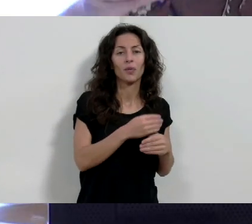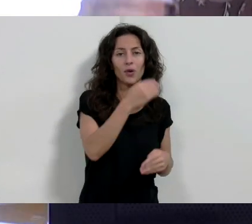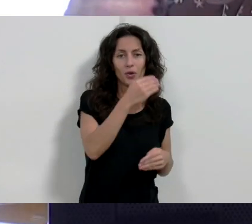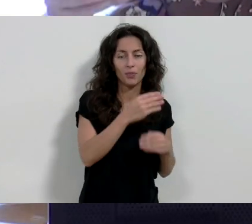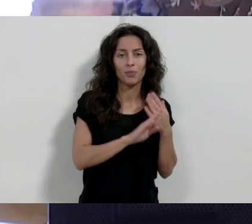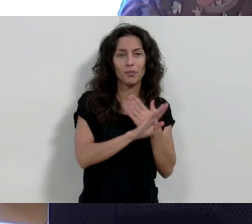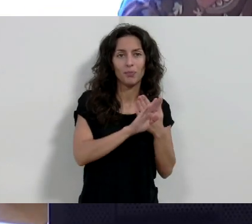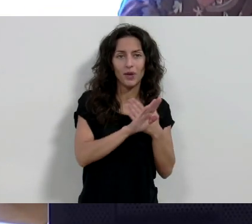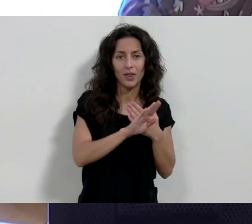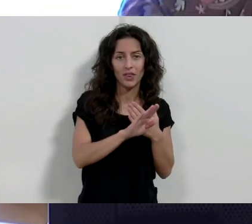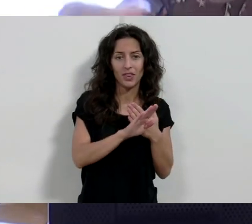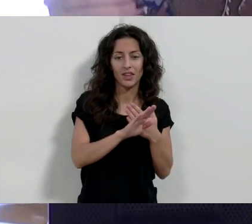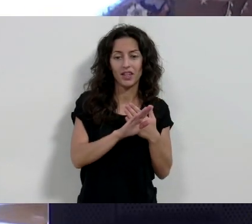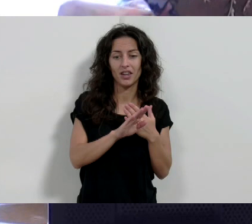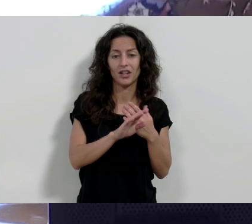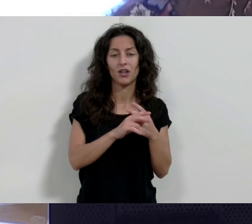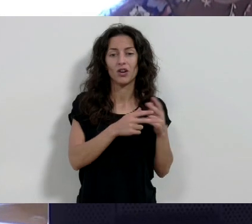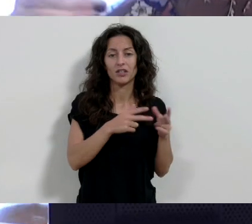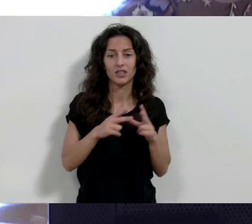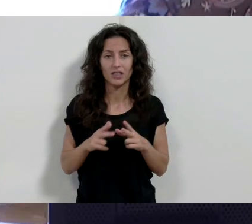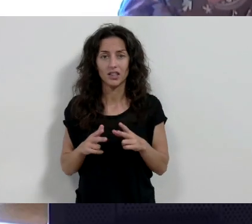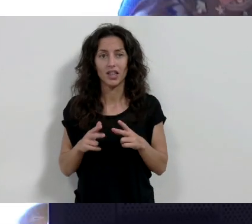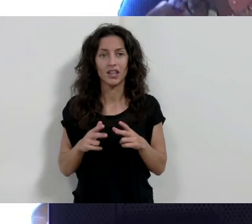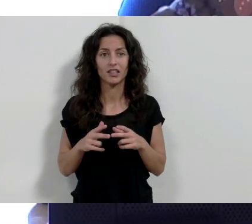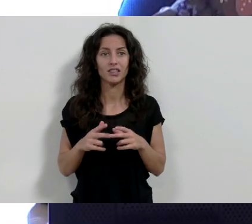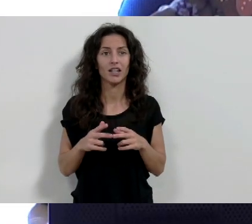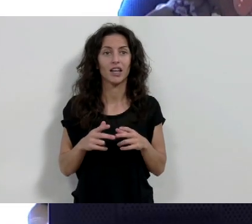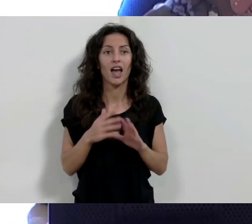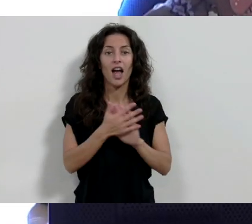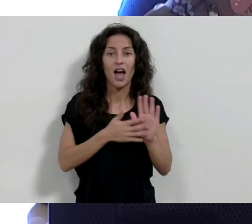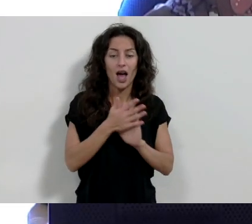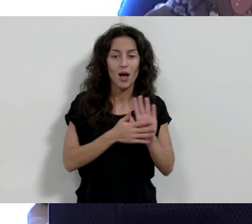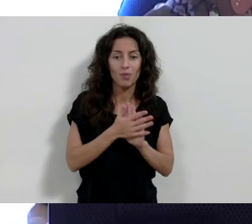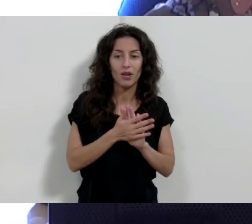interlocutor válido para eso y ver de qué manera se puede solucionar esa situación.